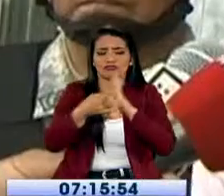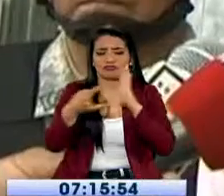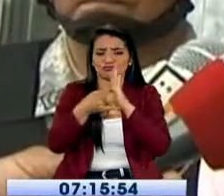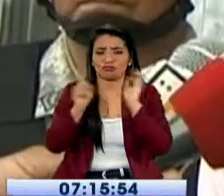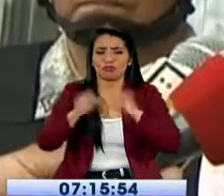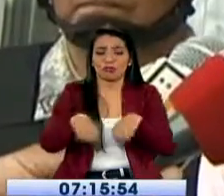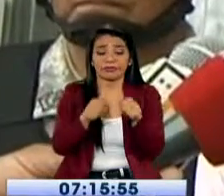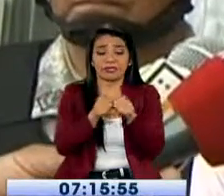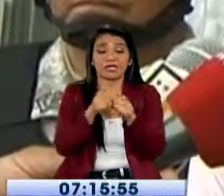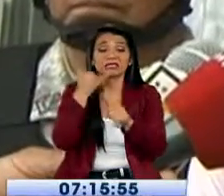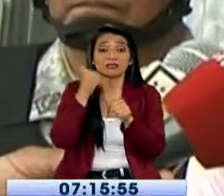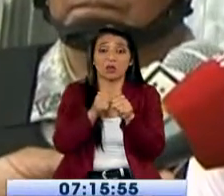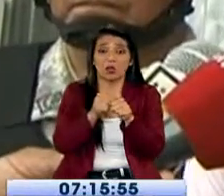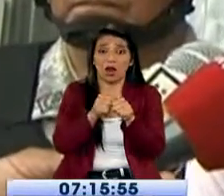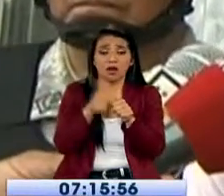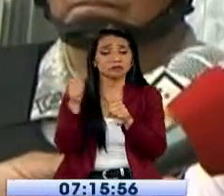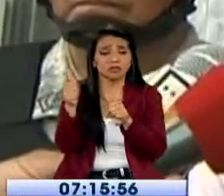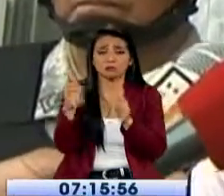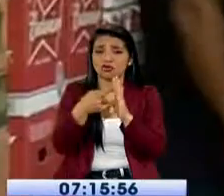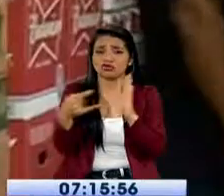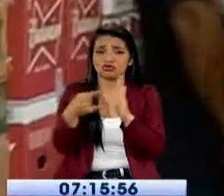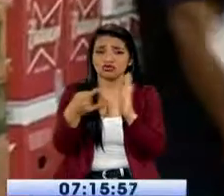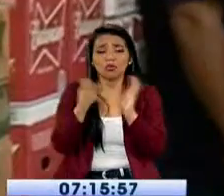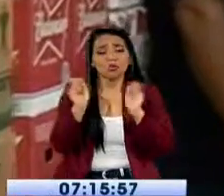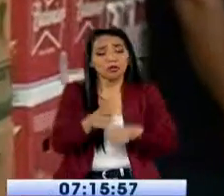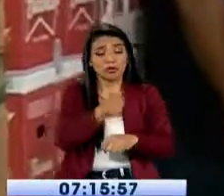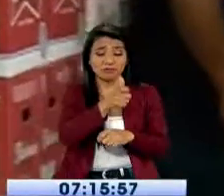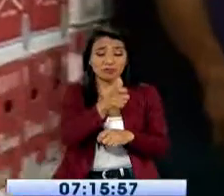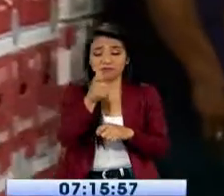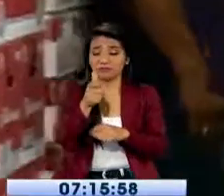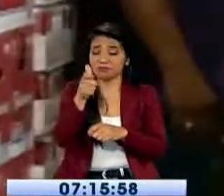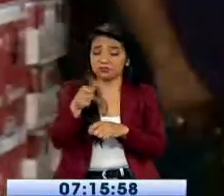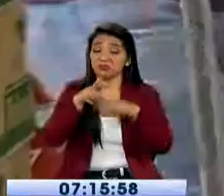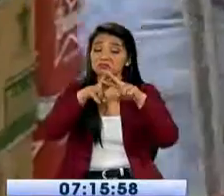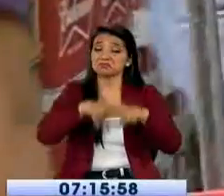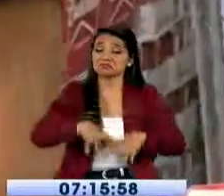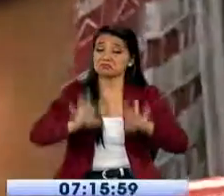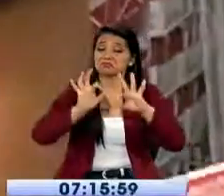celulares de las personas normales. Informó Ítalo Ruiz.